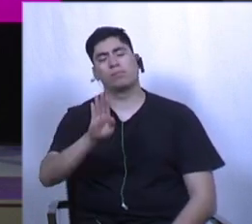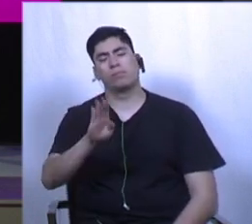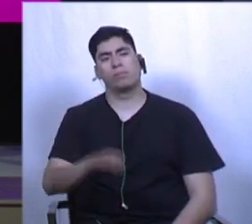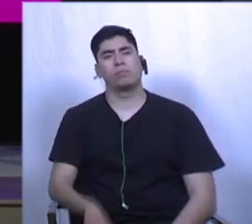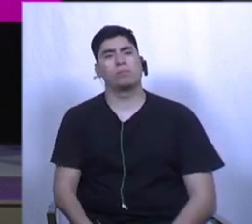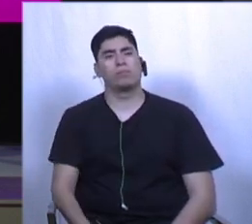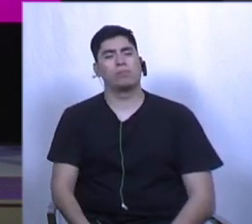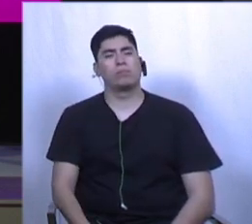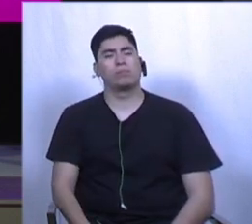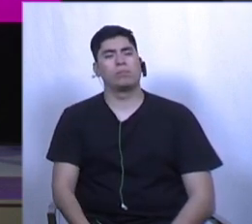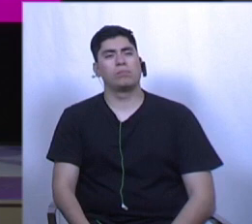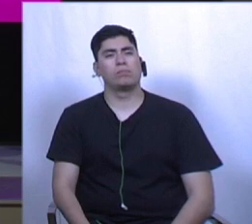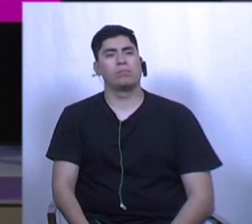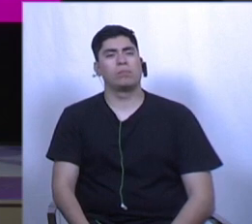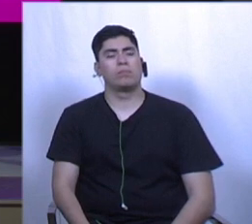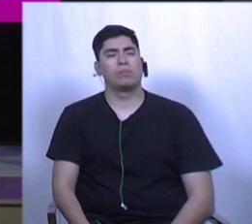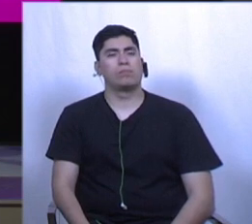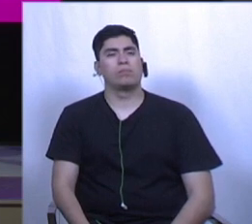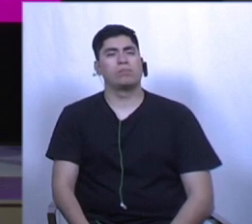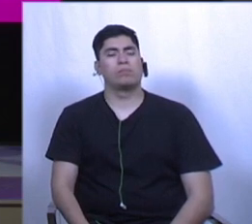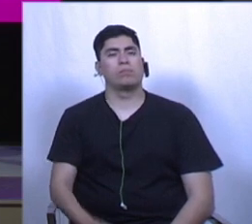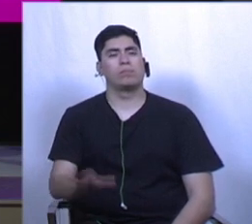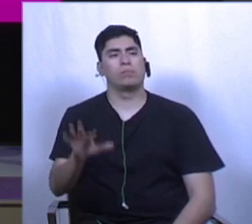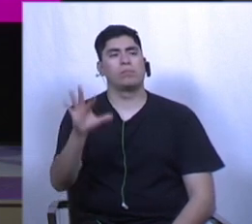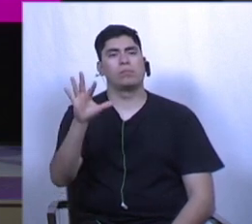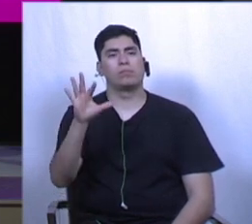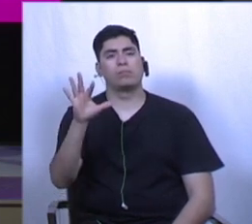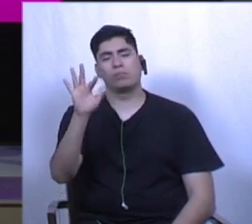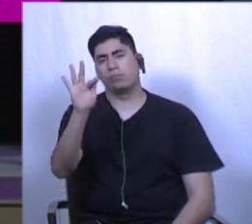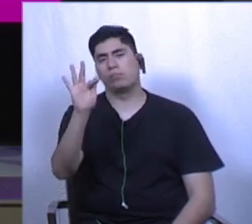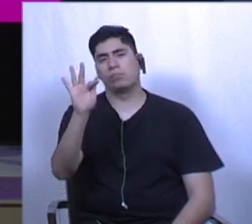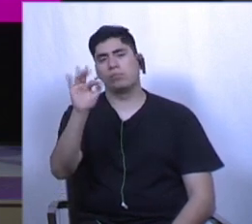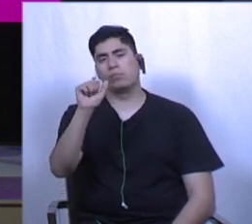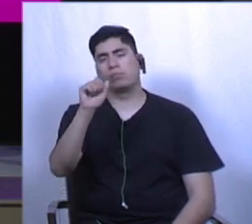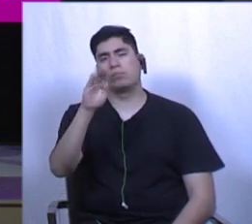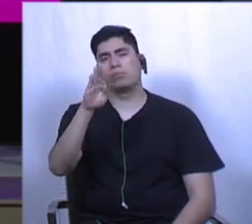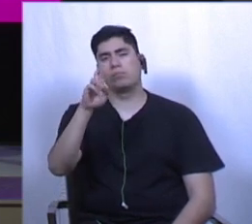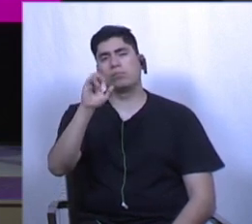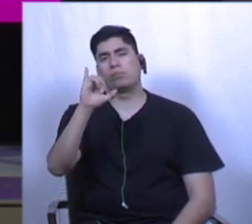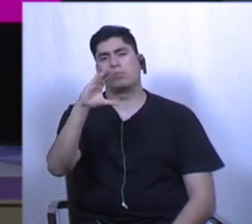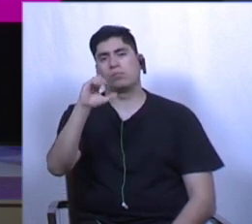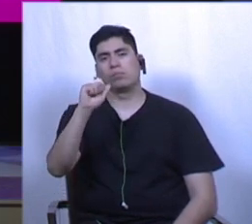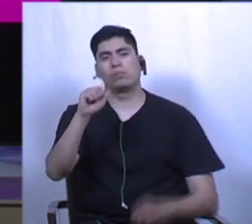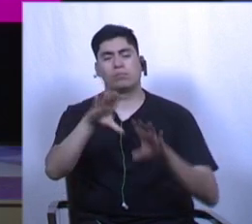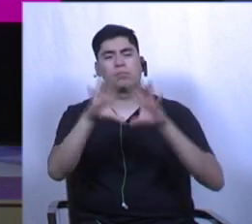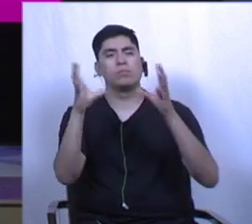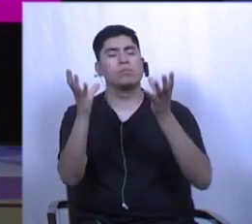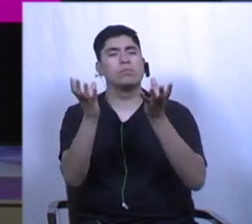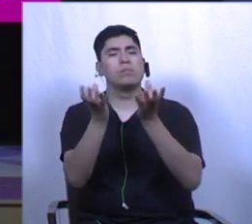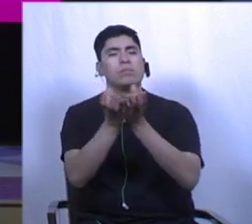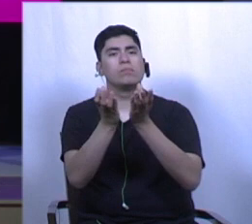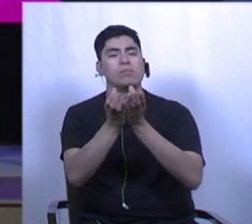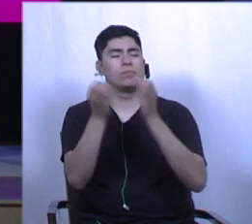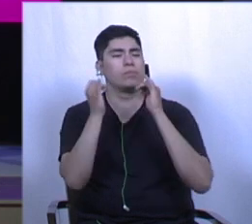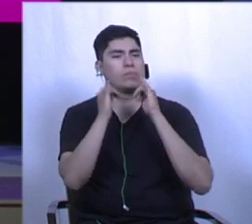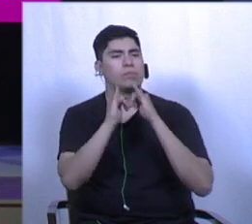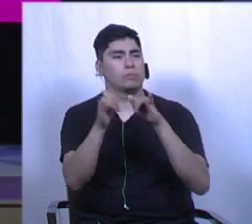haciendo es crear una fábrica que al momento de defecar estamos generando